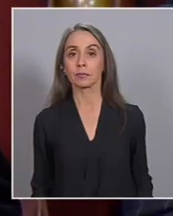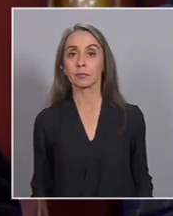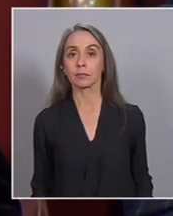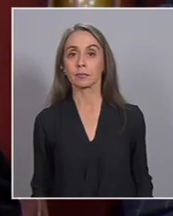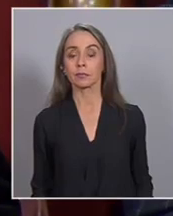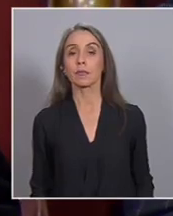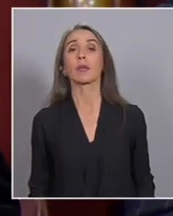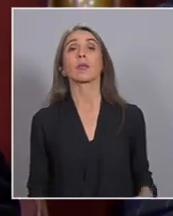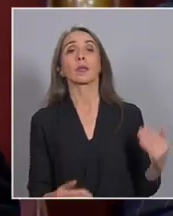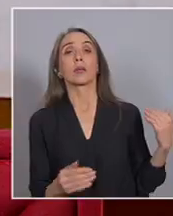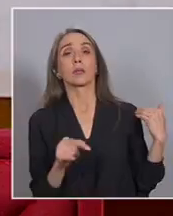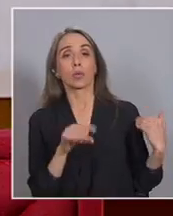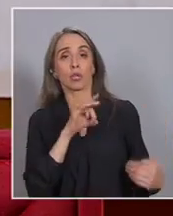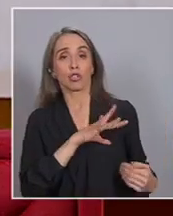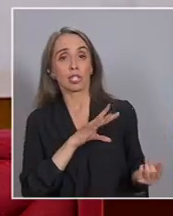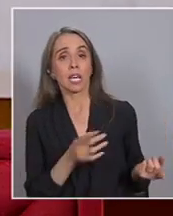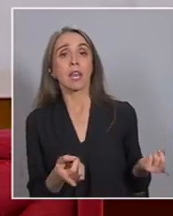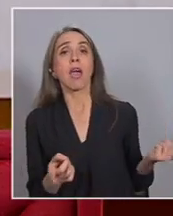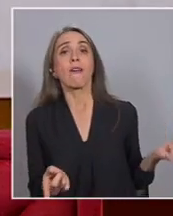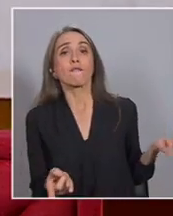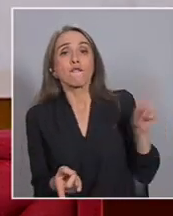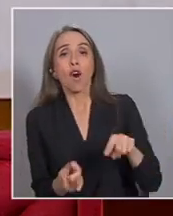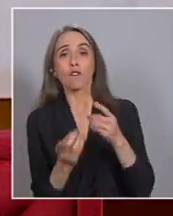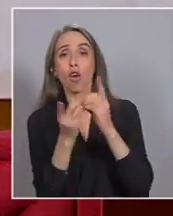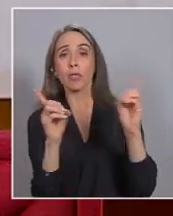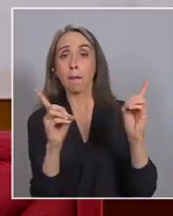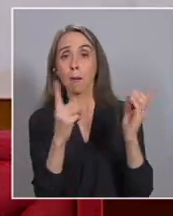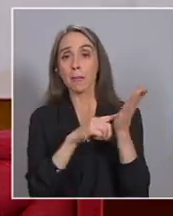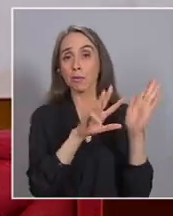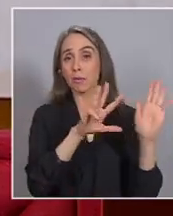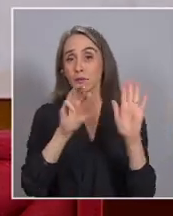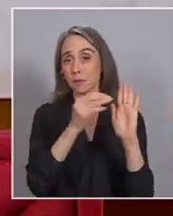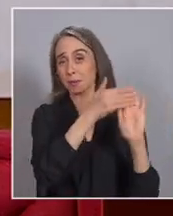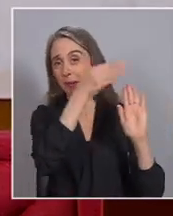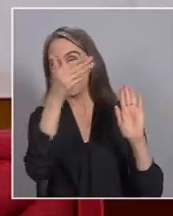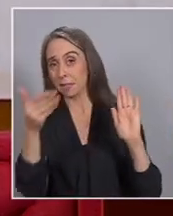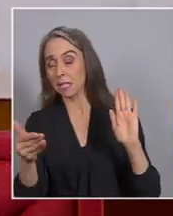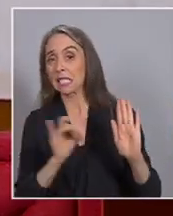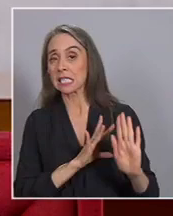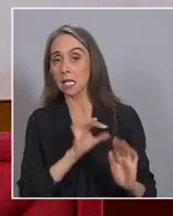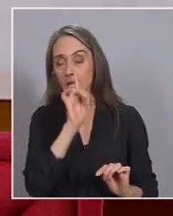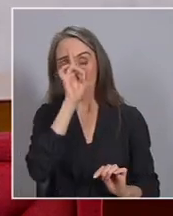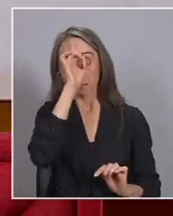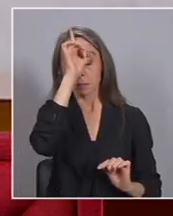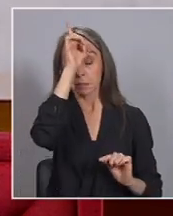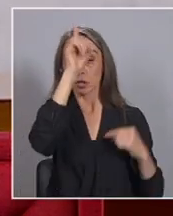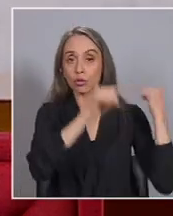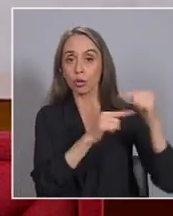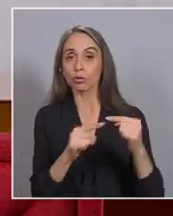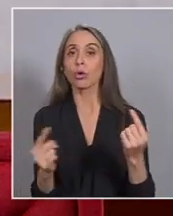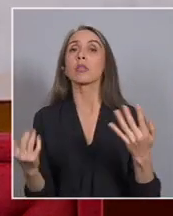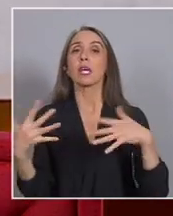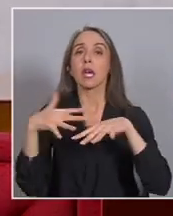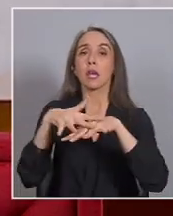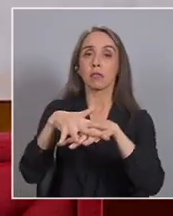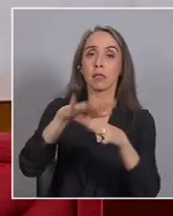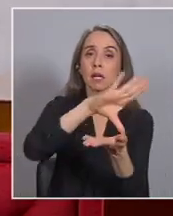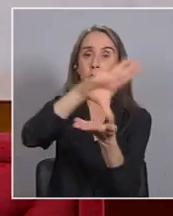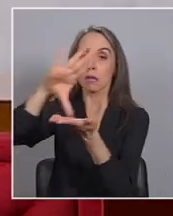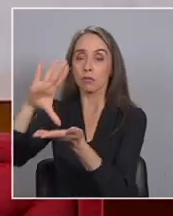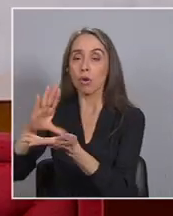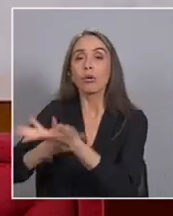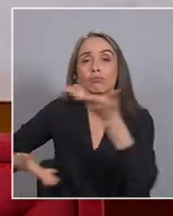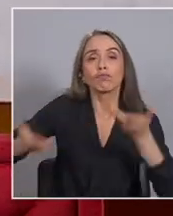Desde el retorno a la democracia, nuestro país ha cultivado una tradición basada en la integración y la cooperación